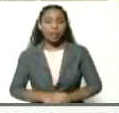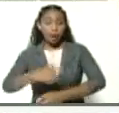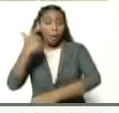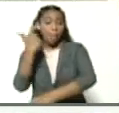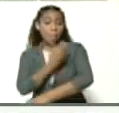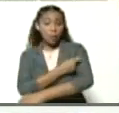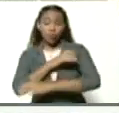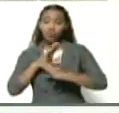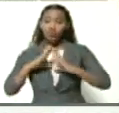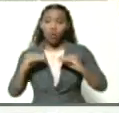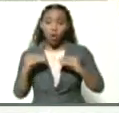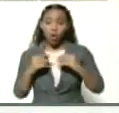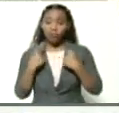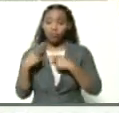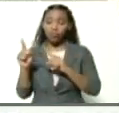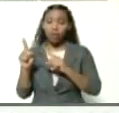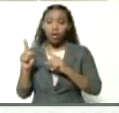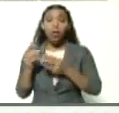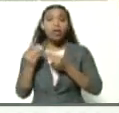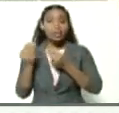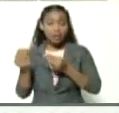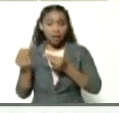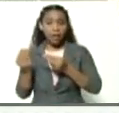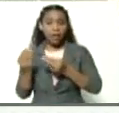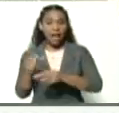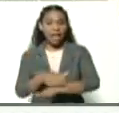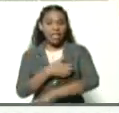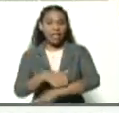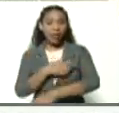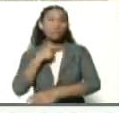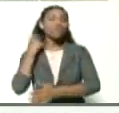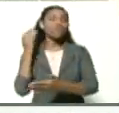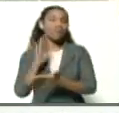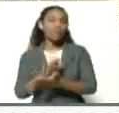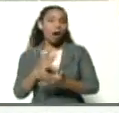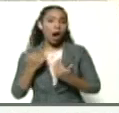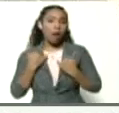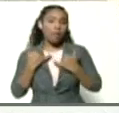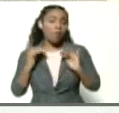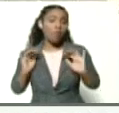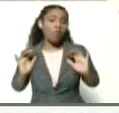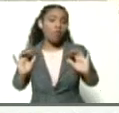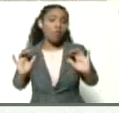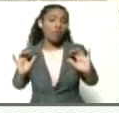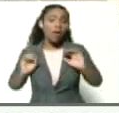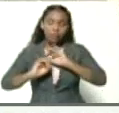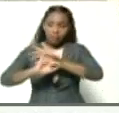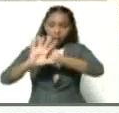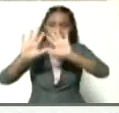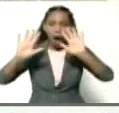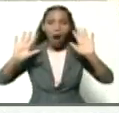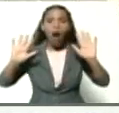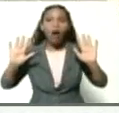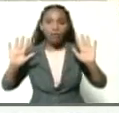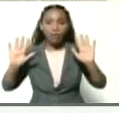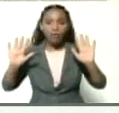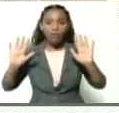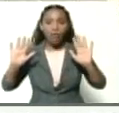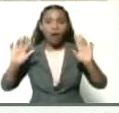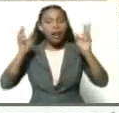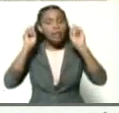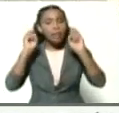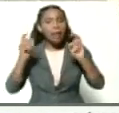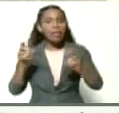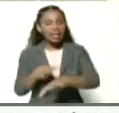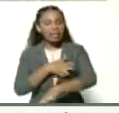Vacunado y todo. Lo que sí garantizaba es que la lechina no lo fuera a matar a uno. Claro, en el caso de la lechina